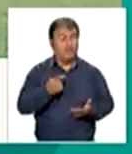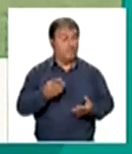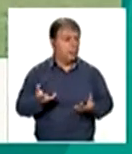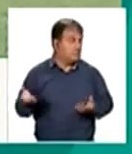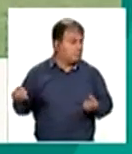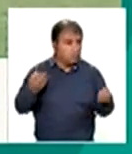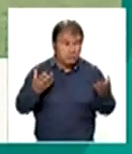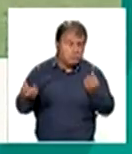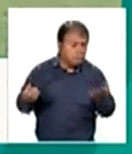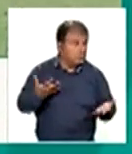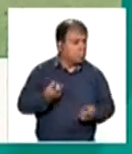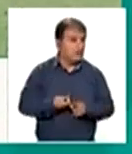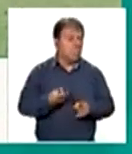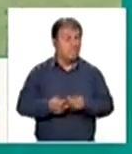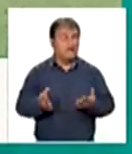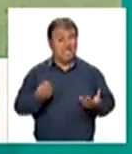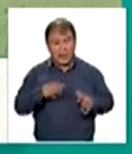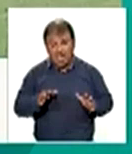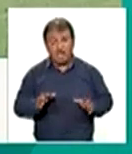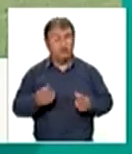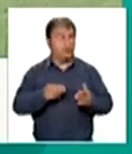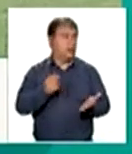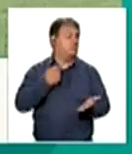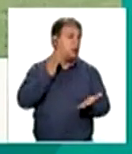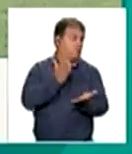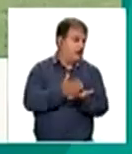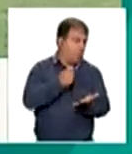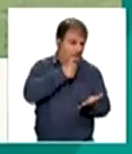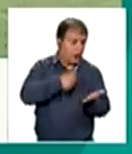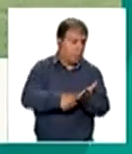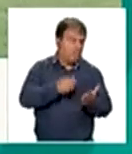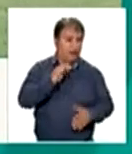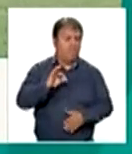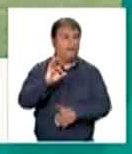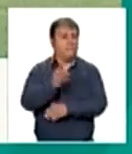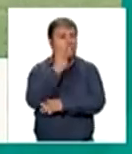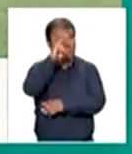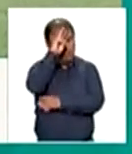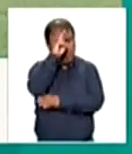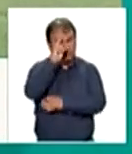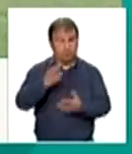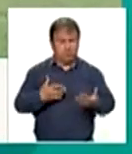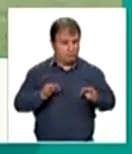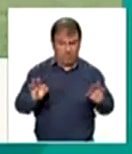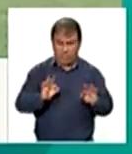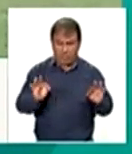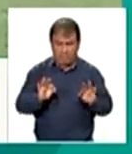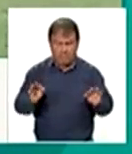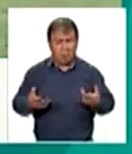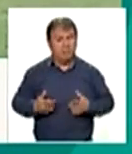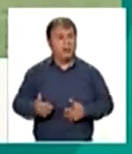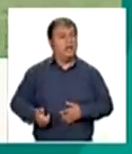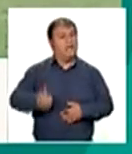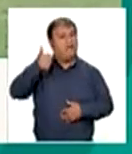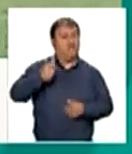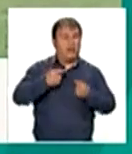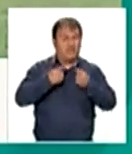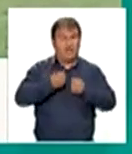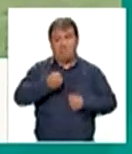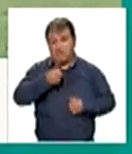rumores que vienen señalándose de que ya existe una notificación a la Federación Peruana de Fútbol. Hasta el momento no ha salido nadie, ni su jefe de prensa, ni dirigentes